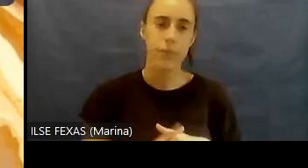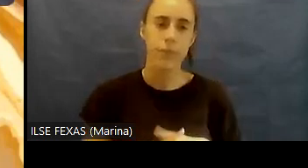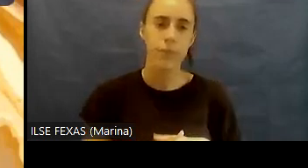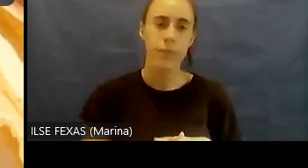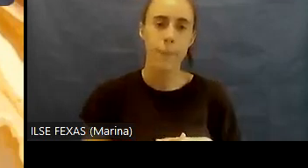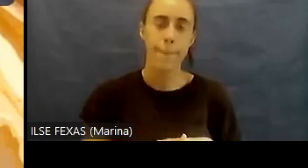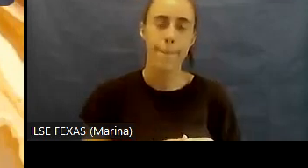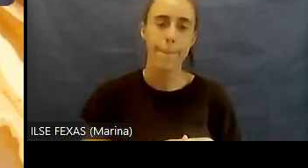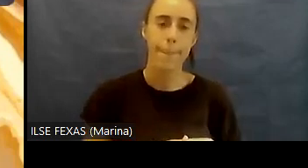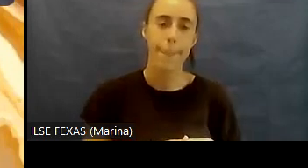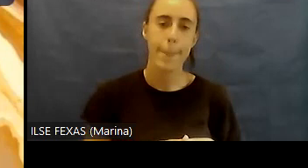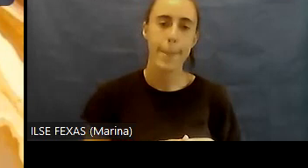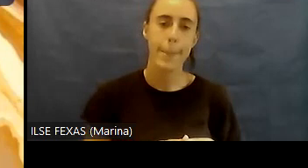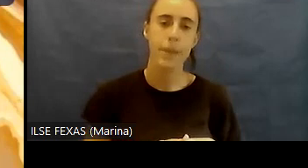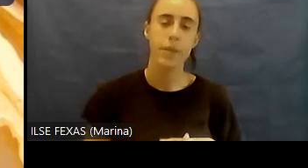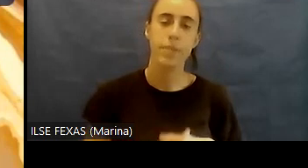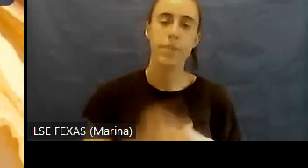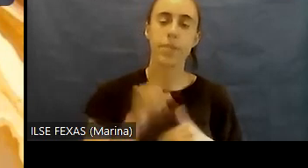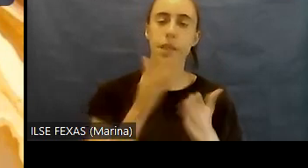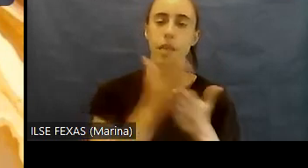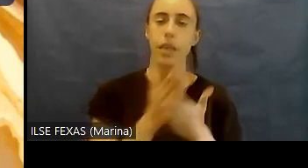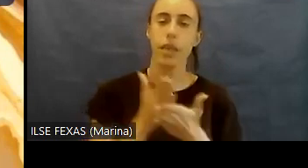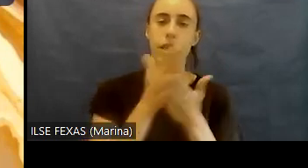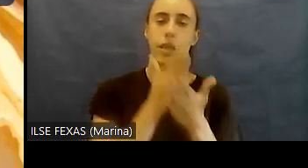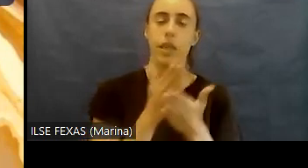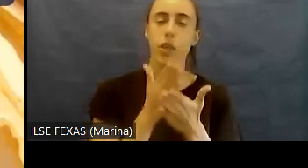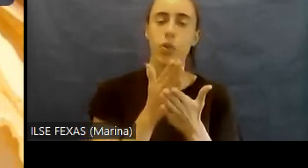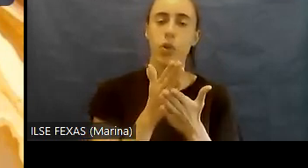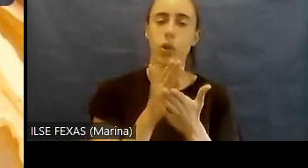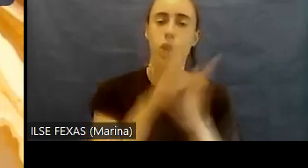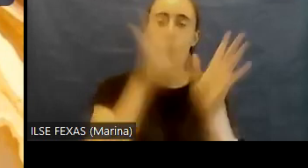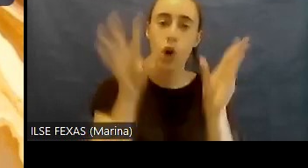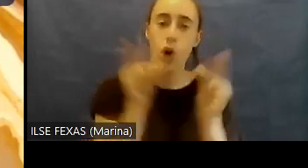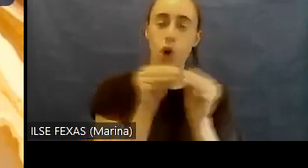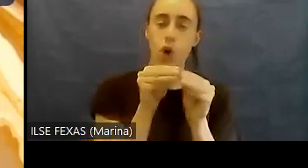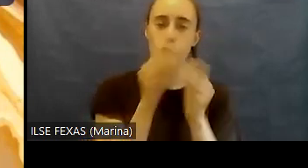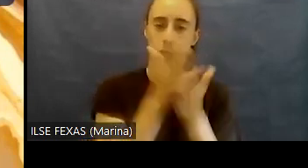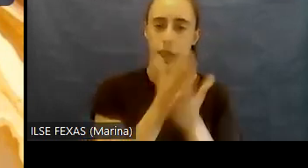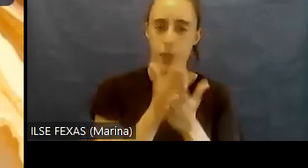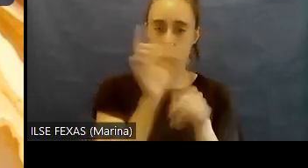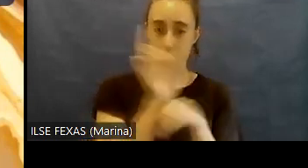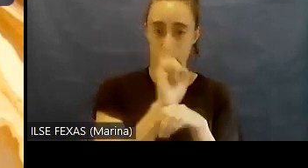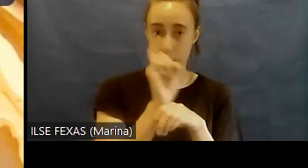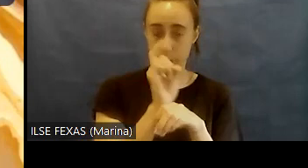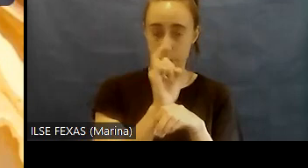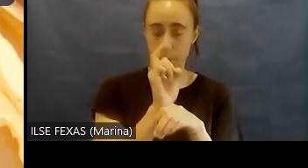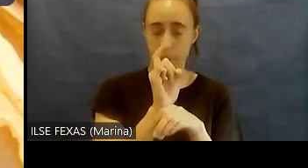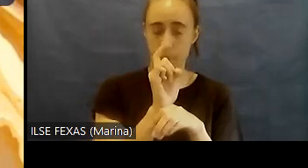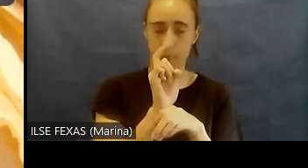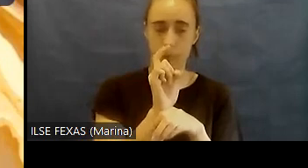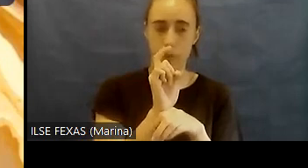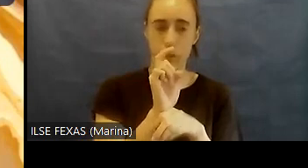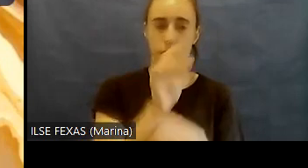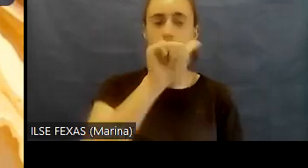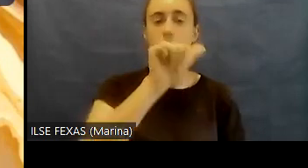Aquí lo que queda indicado con este estudio, lo que se deducía de este estudio realizado en ratones, es que el gel de